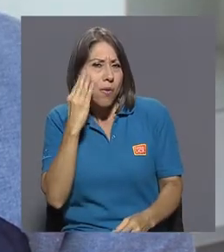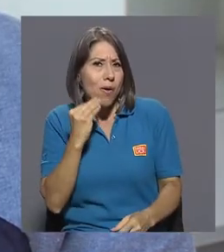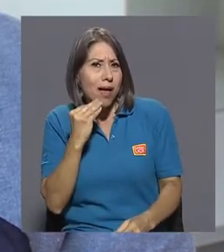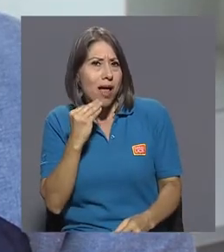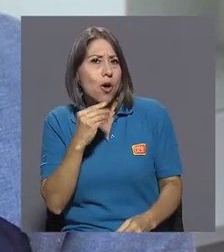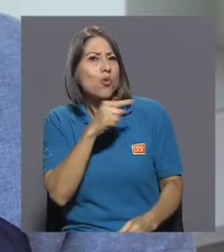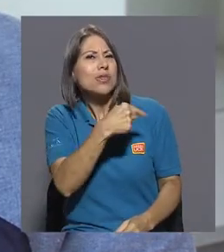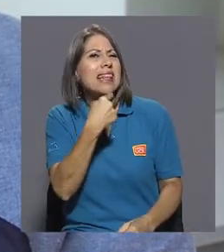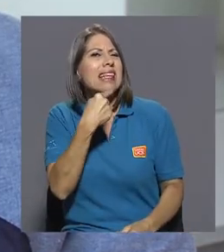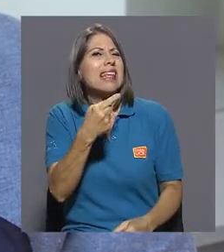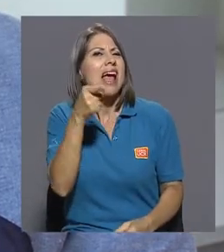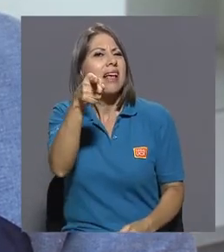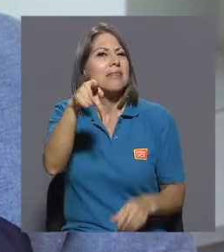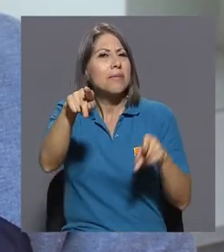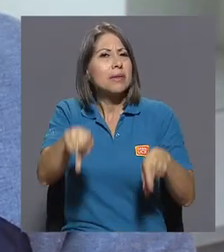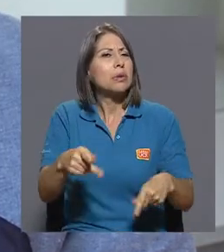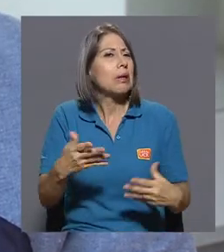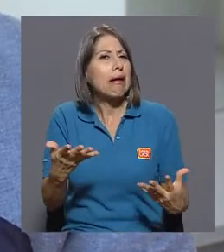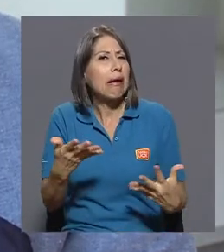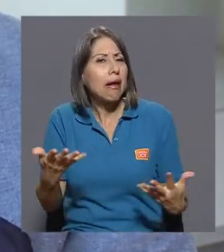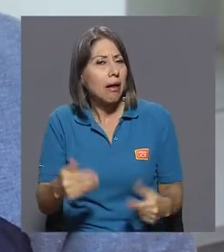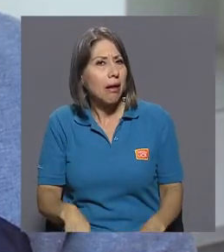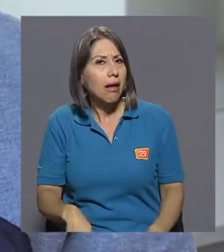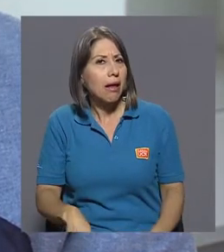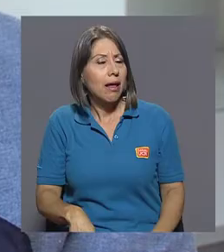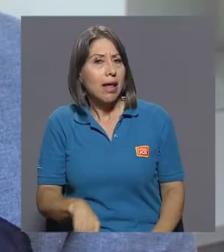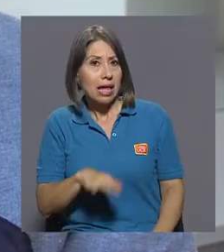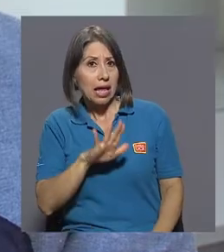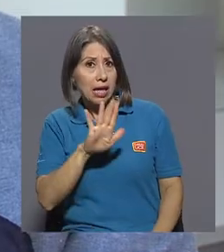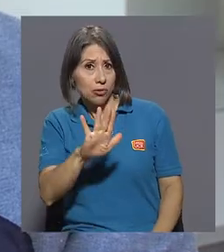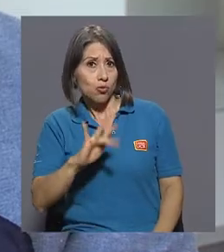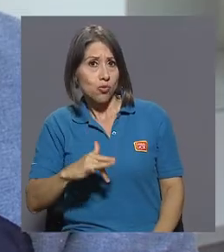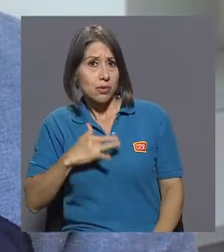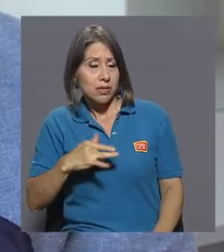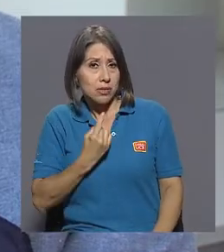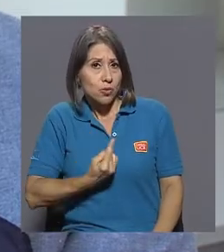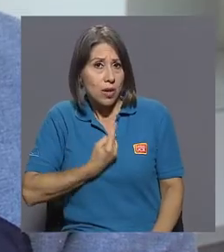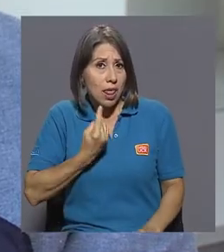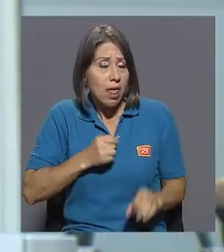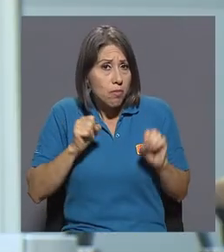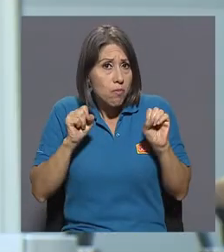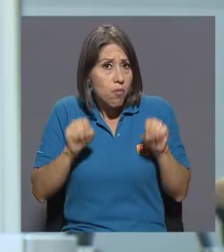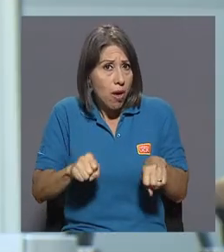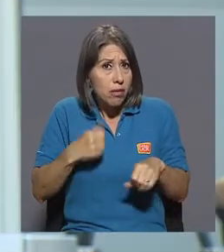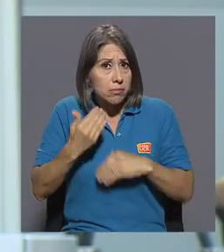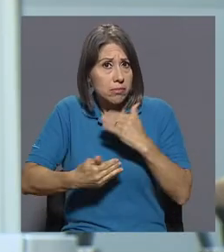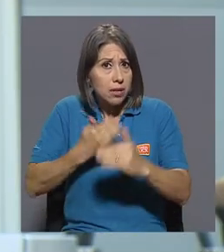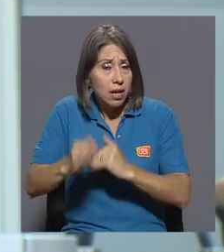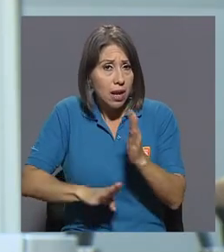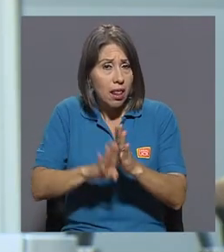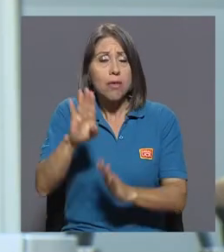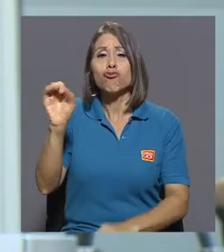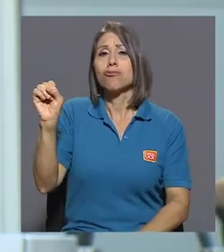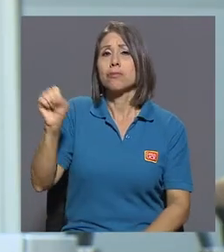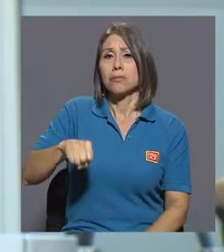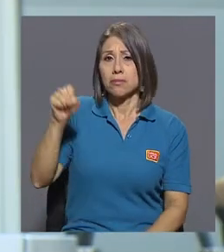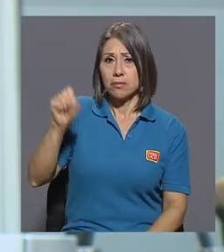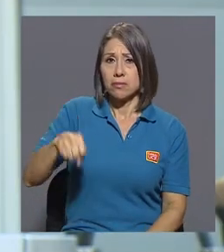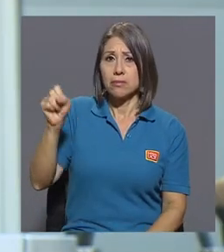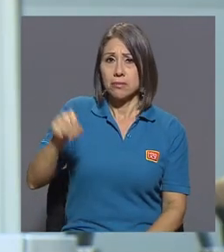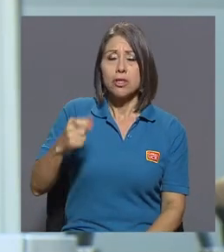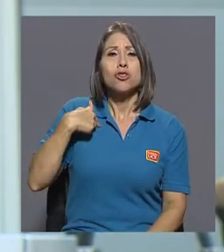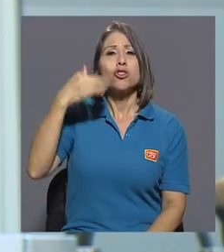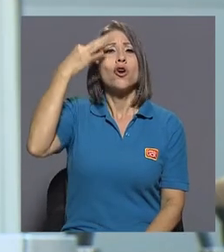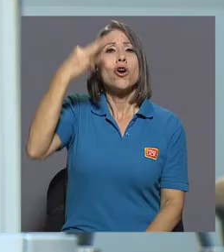diría que esa soledad le puede brindar la posibilidad de salir adelante? Por supuesto. Es que yo creo que solo en la